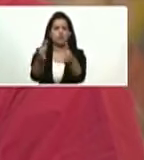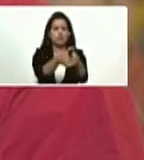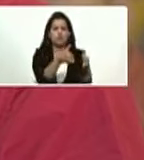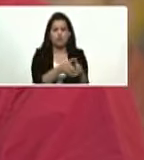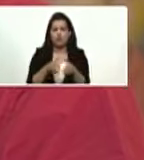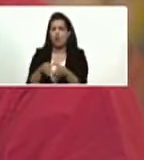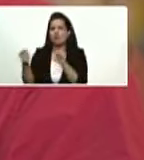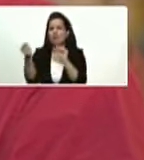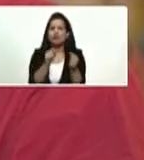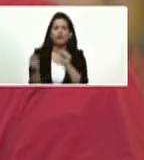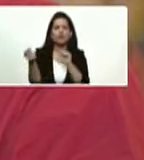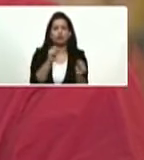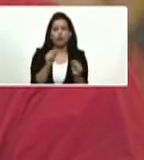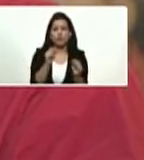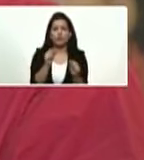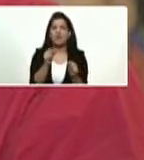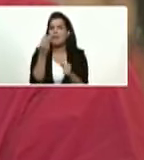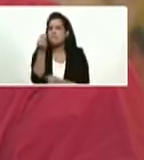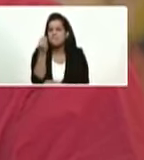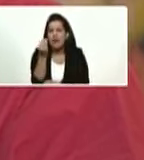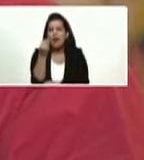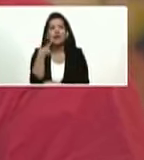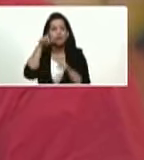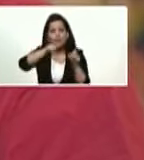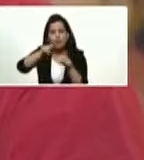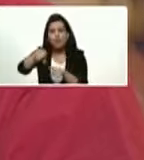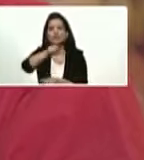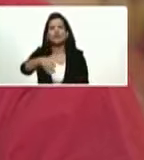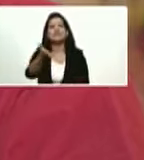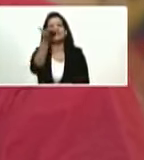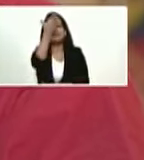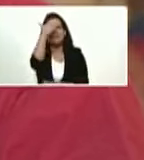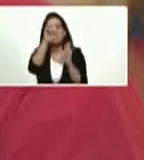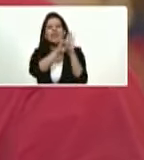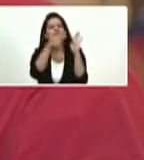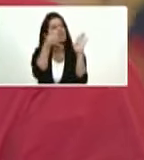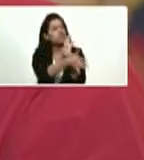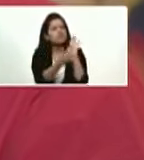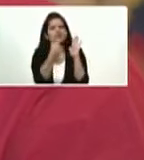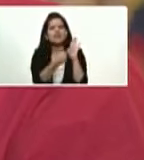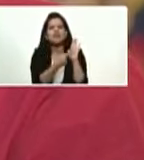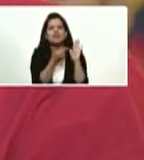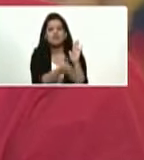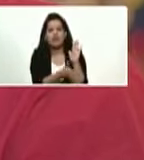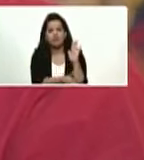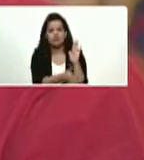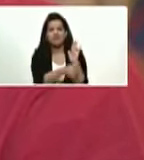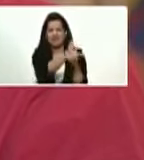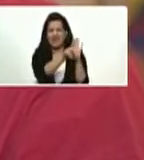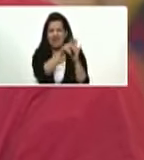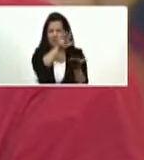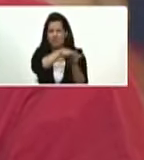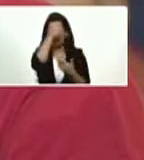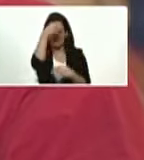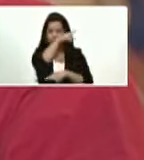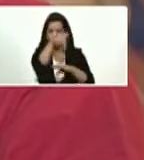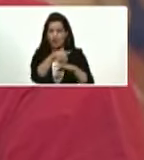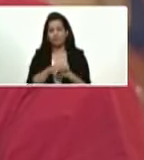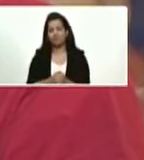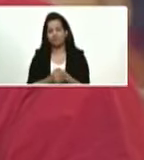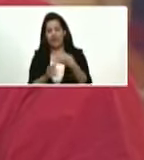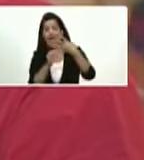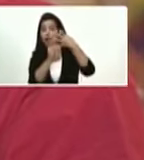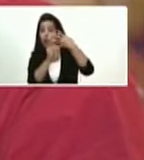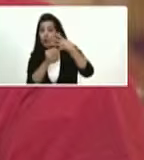del contenido de esta ley de privatización. Nos comprometemos a seguir acompañando a nuestro presidente obrero Nicolás Maduro en